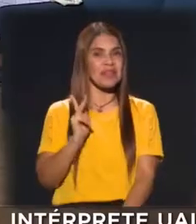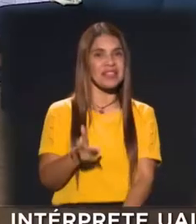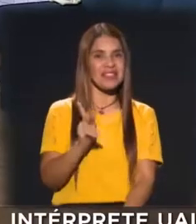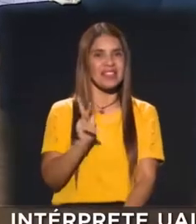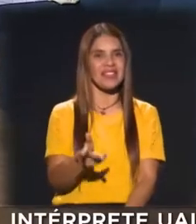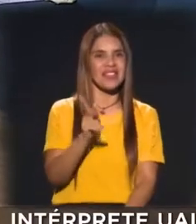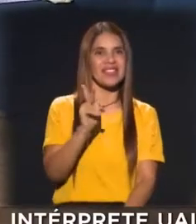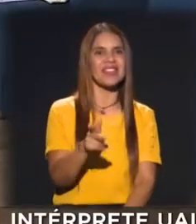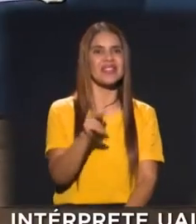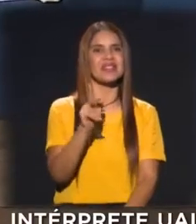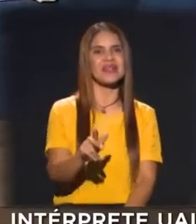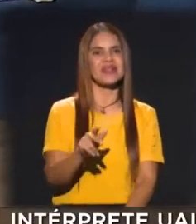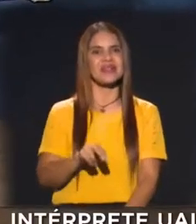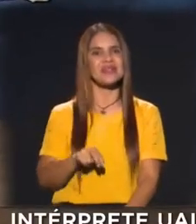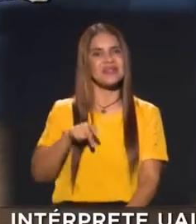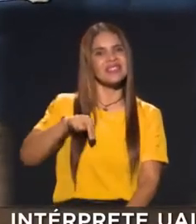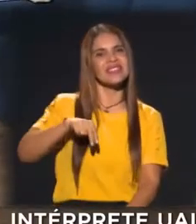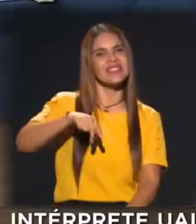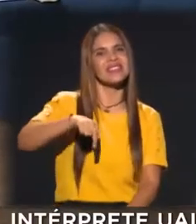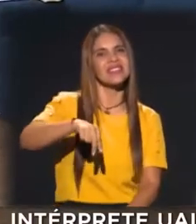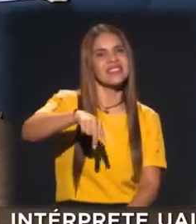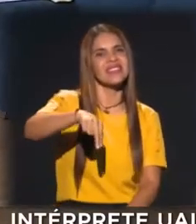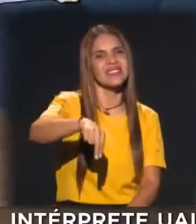caminando. 1, 2, 3. Uy, eso.